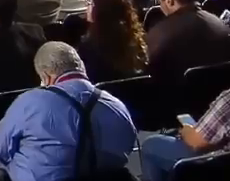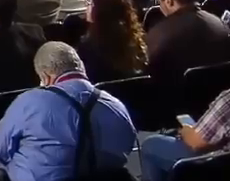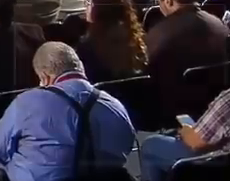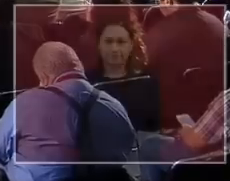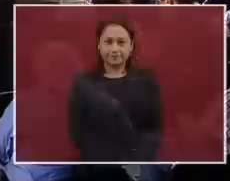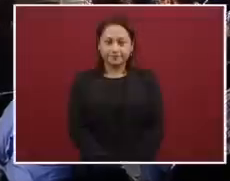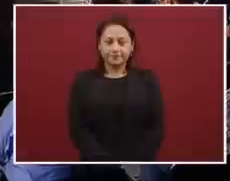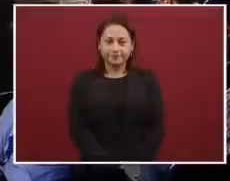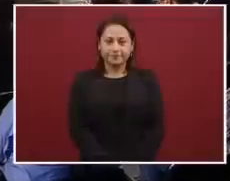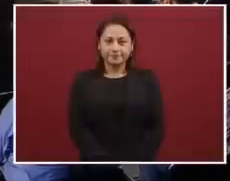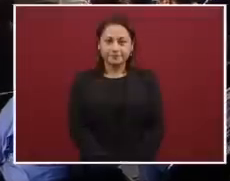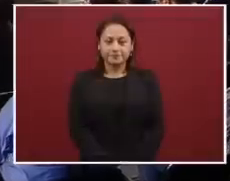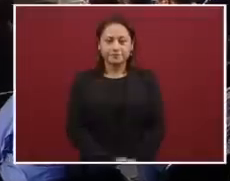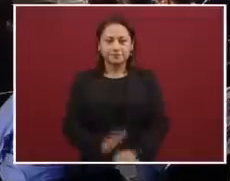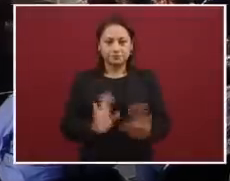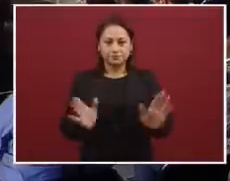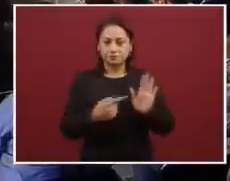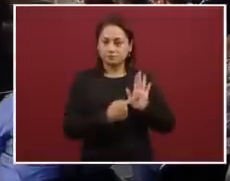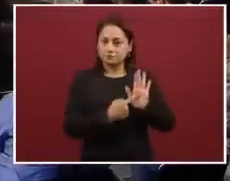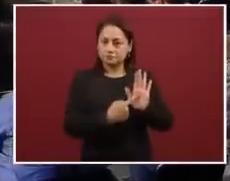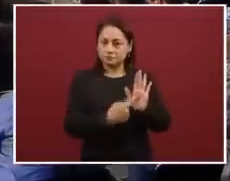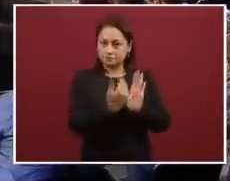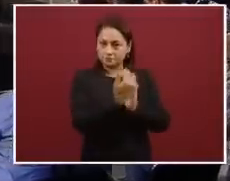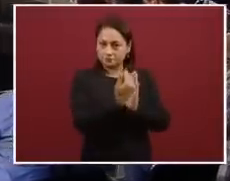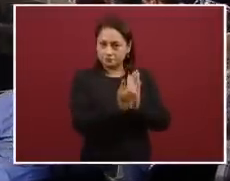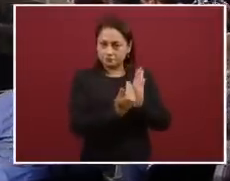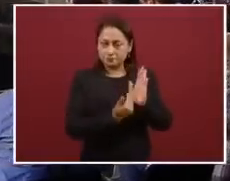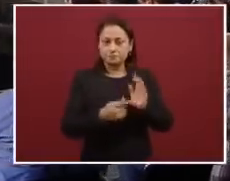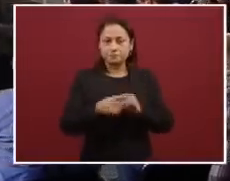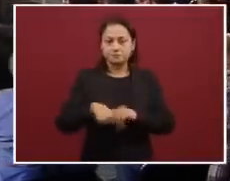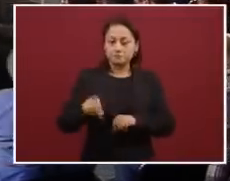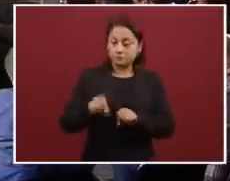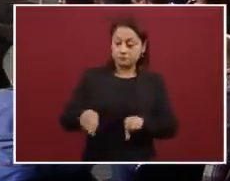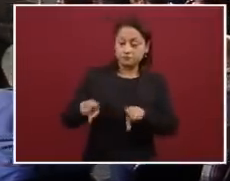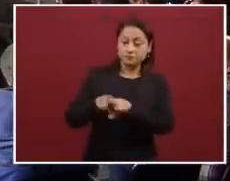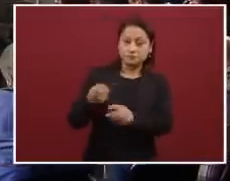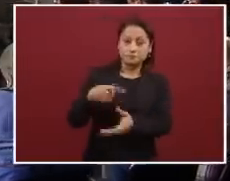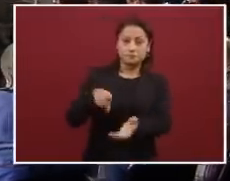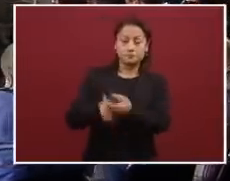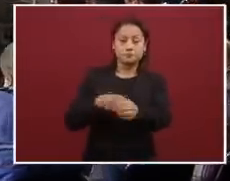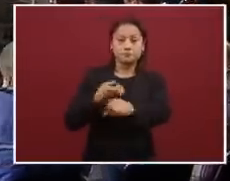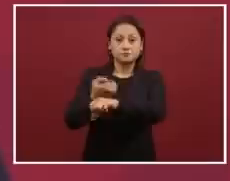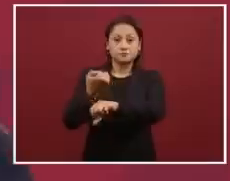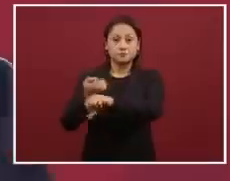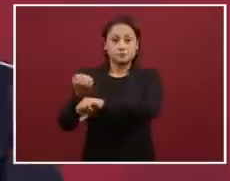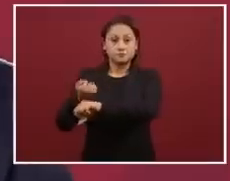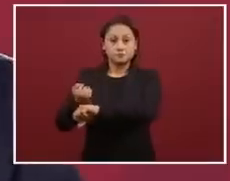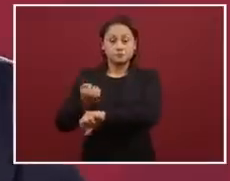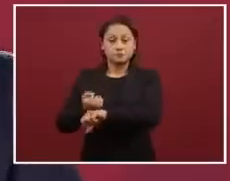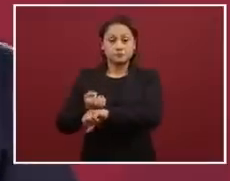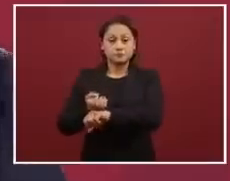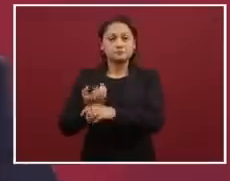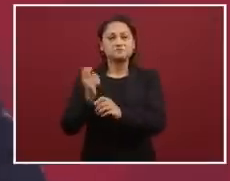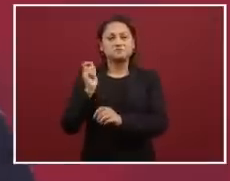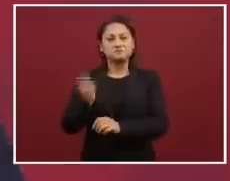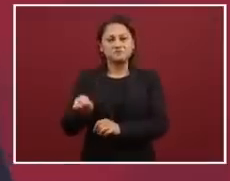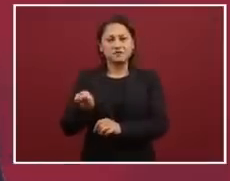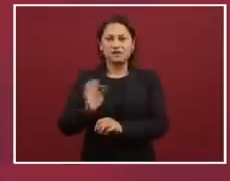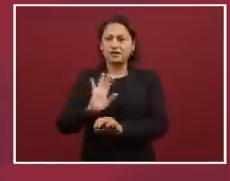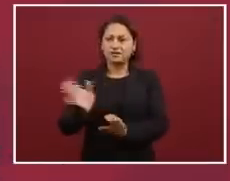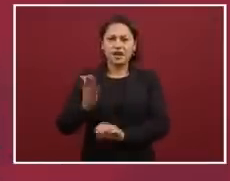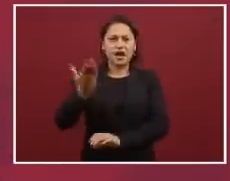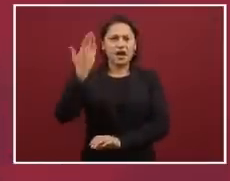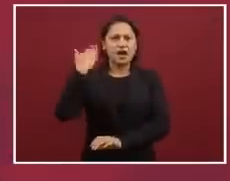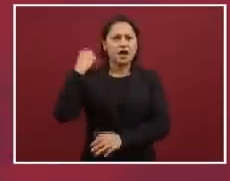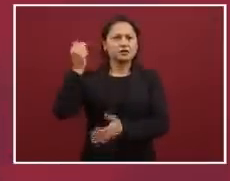de presentar, y lo mismo diría yo por lo que hace a los gobiernos de los estados, vamos a actuar con los recursos ya previstos